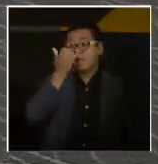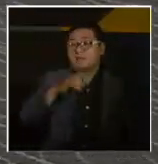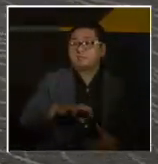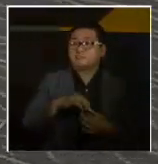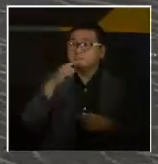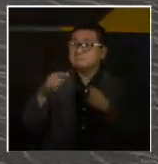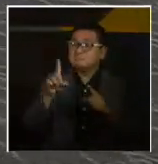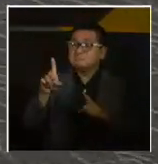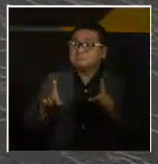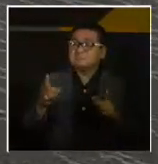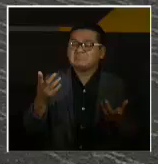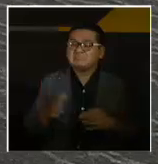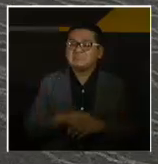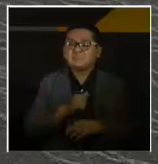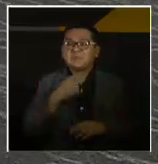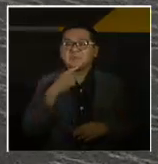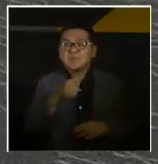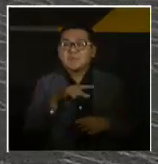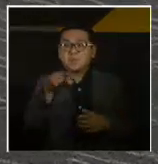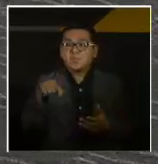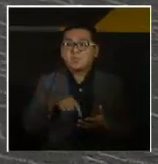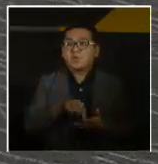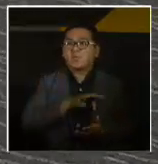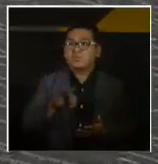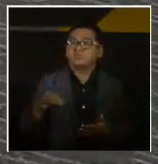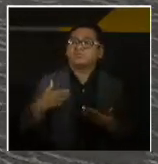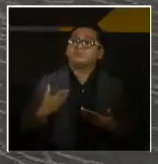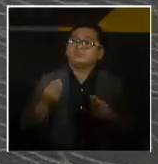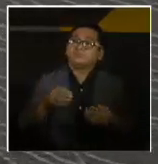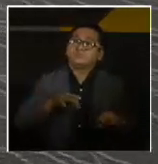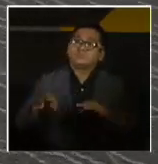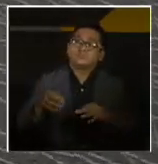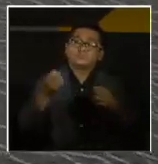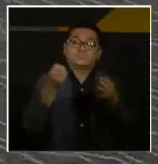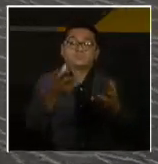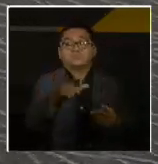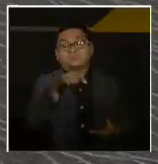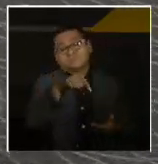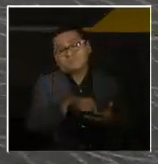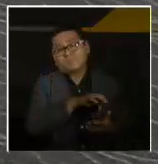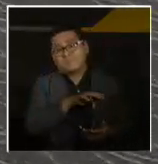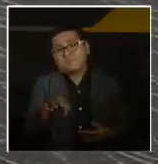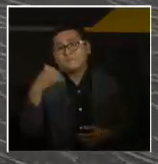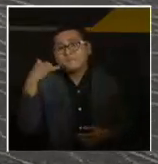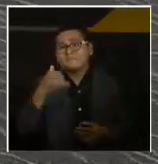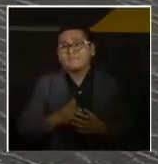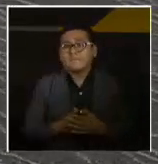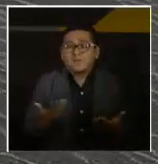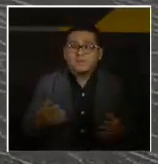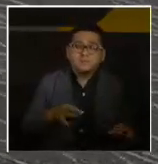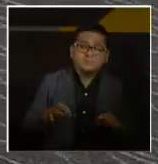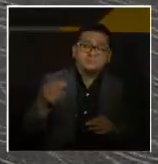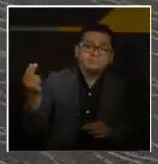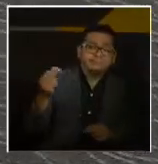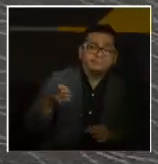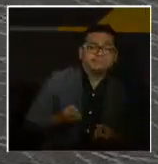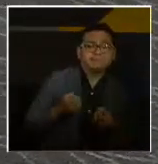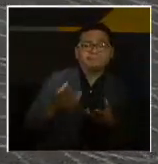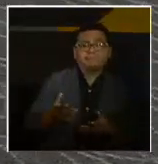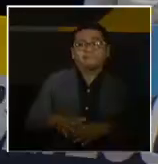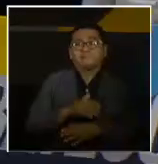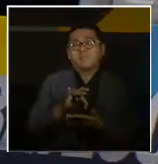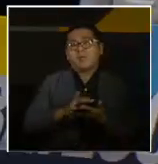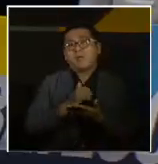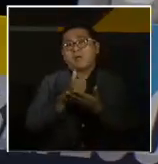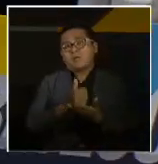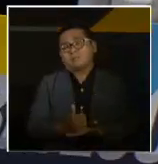duda, tenemos que generar las condiciones para poder generar empleo en esas zonas del estado. ¿Qué empleo necesitamos generar? Necesitamos